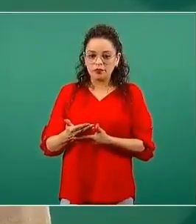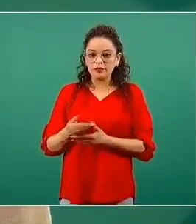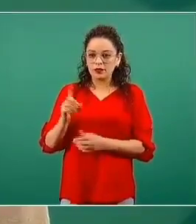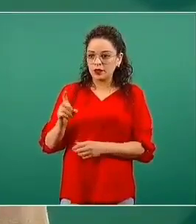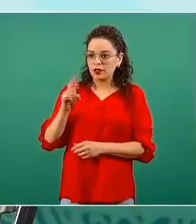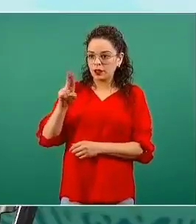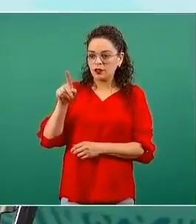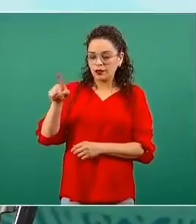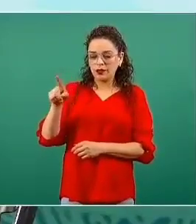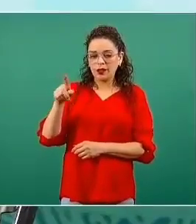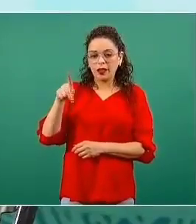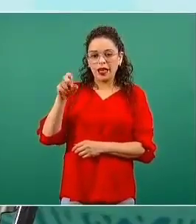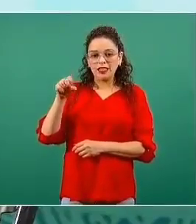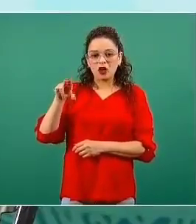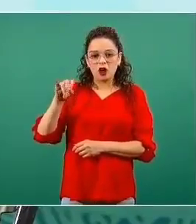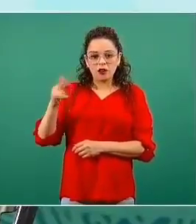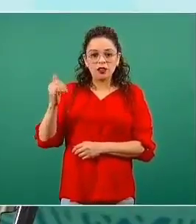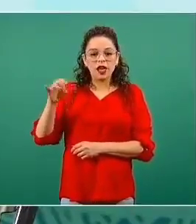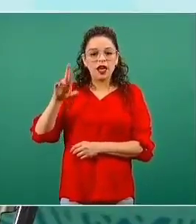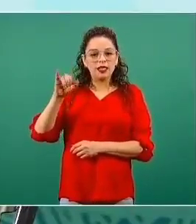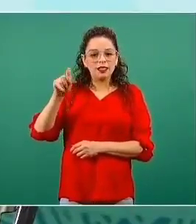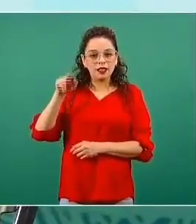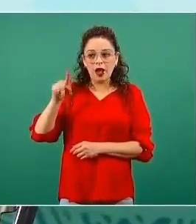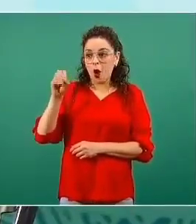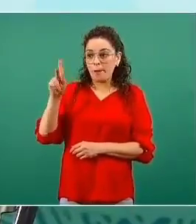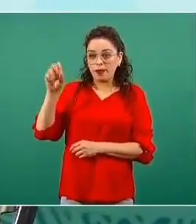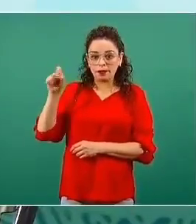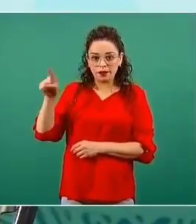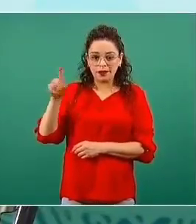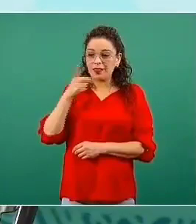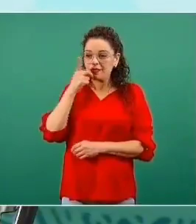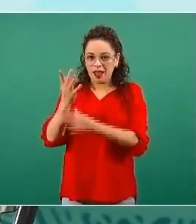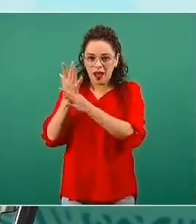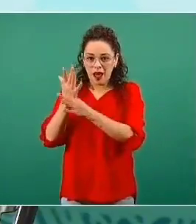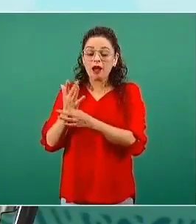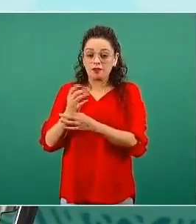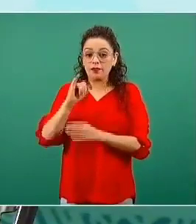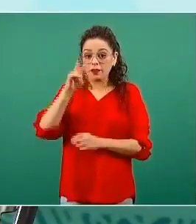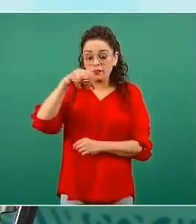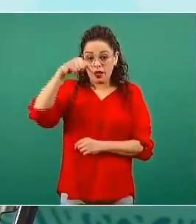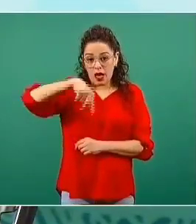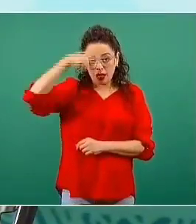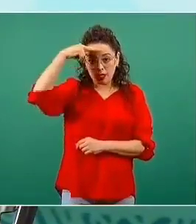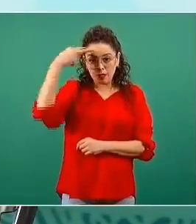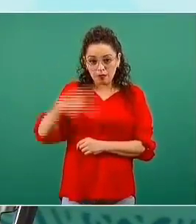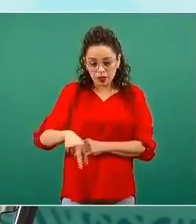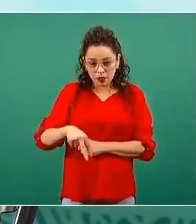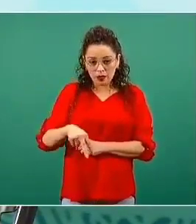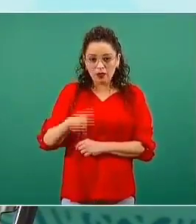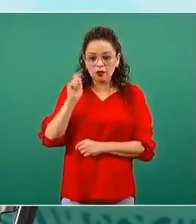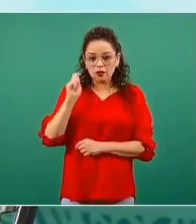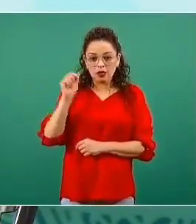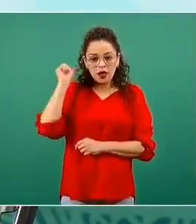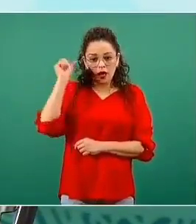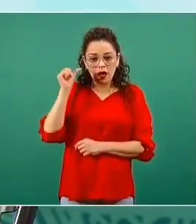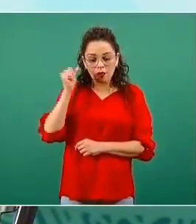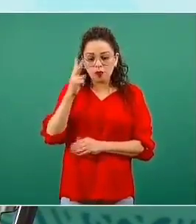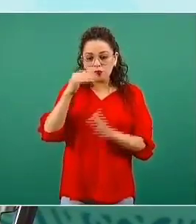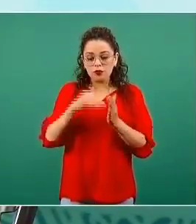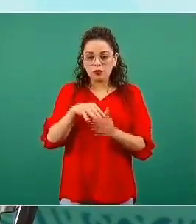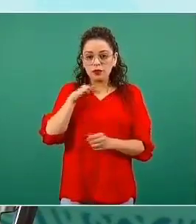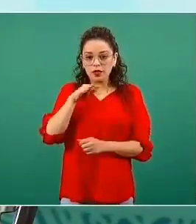doctor Kersenovich como Cristian Morales de la OPS. En México, en abril de 2019, cuando estaba empezando nuestro